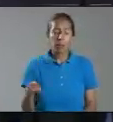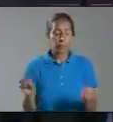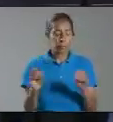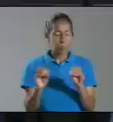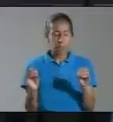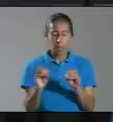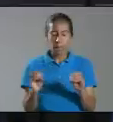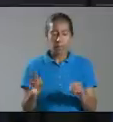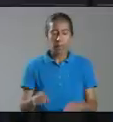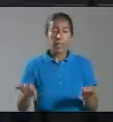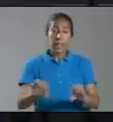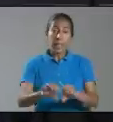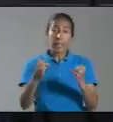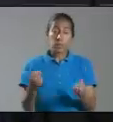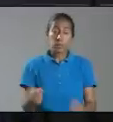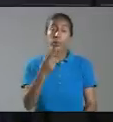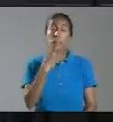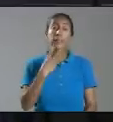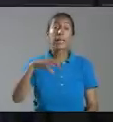Entonces el Hijo dijo, bueno,